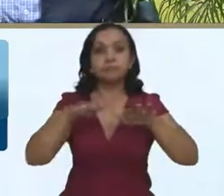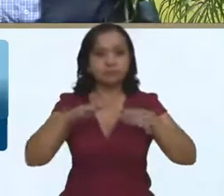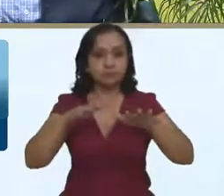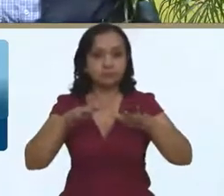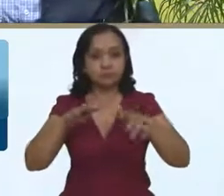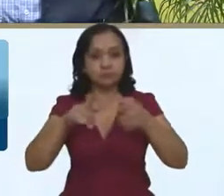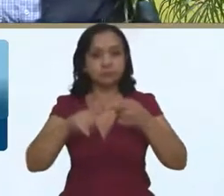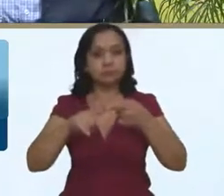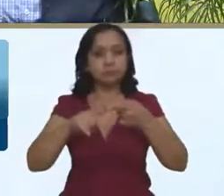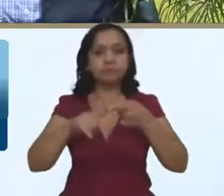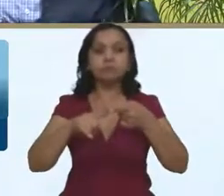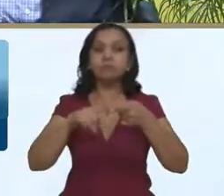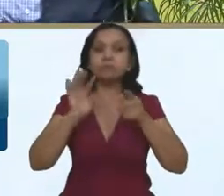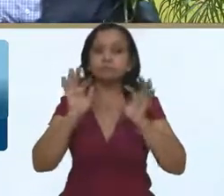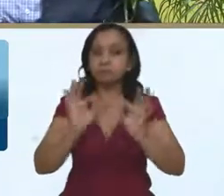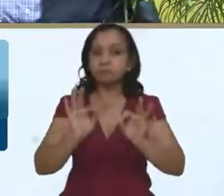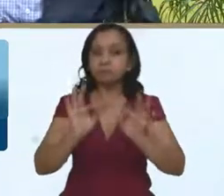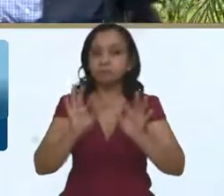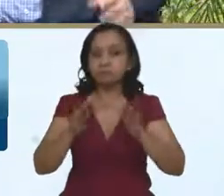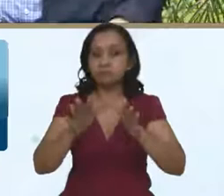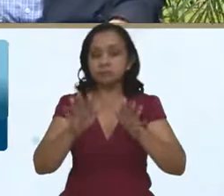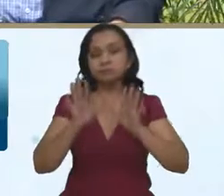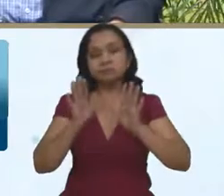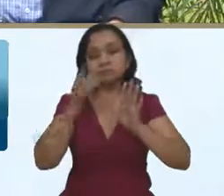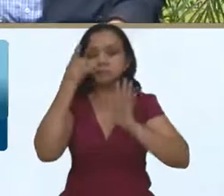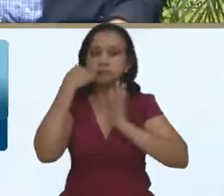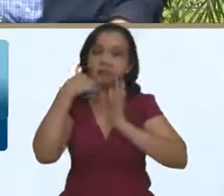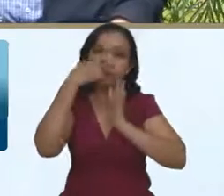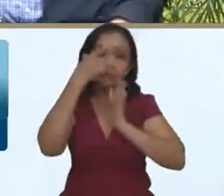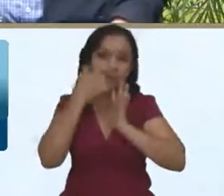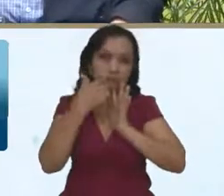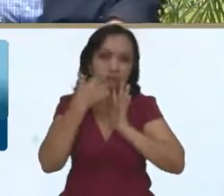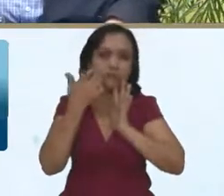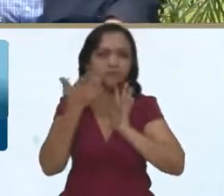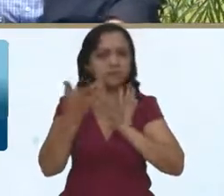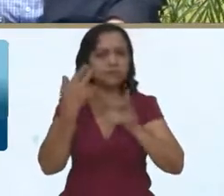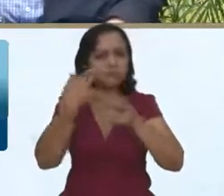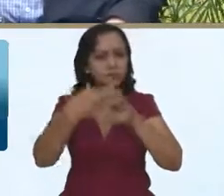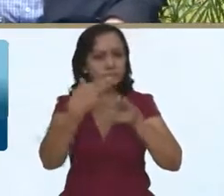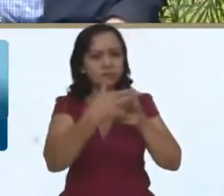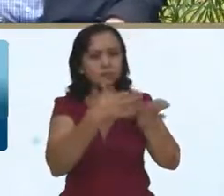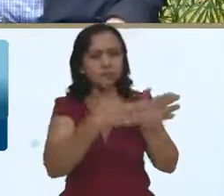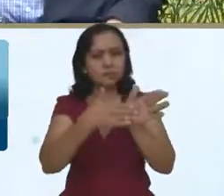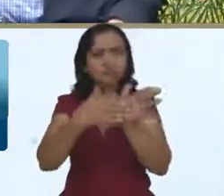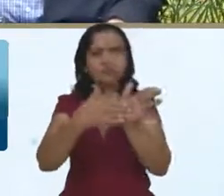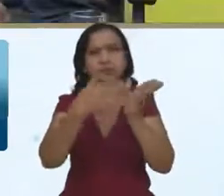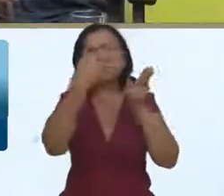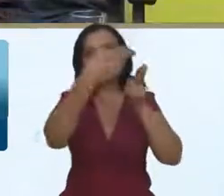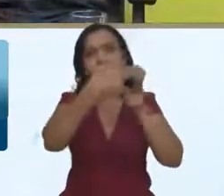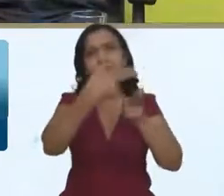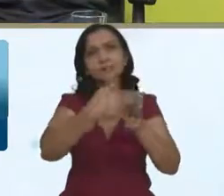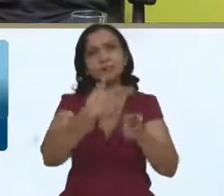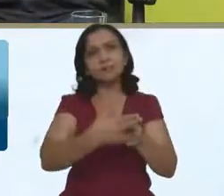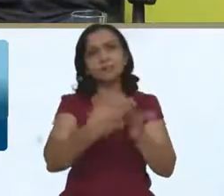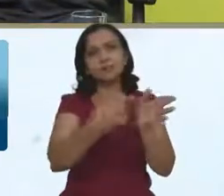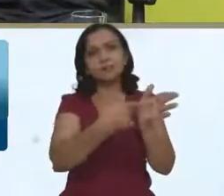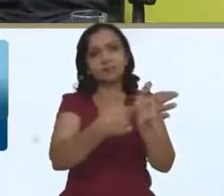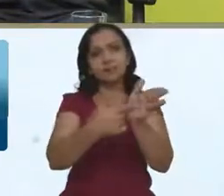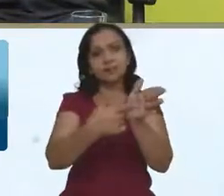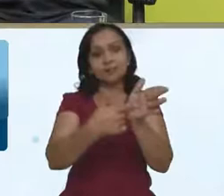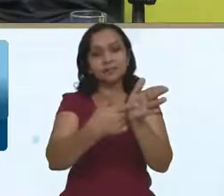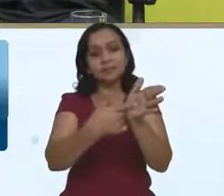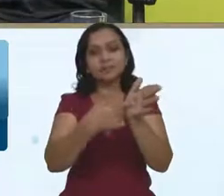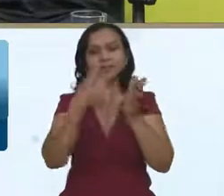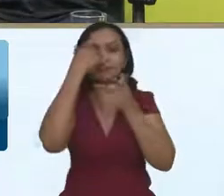sea el trigémino o un nervio facial. Mire, yo tengo aquí una lista, ya usted me hablaba de la